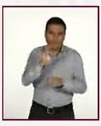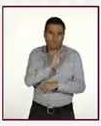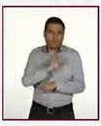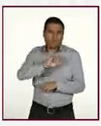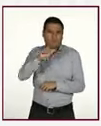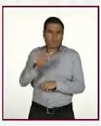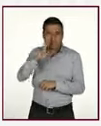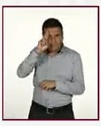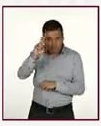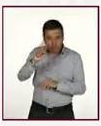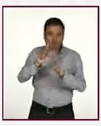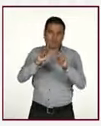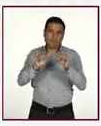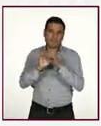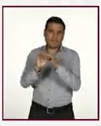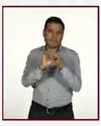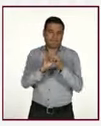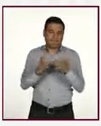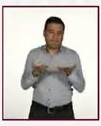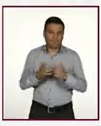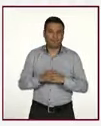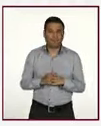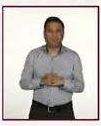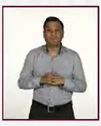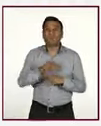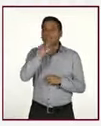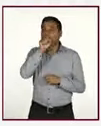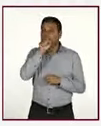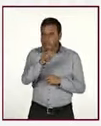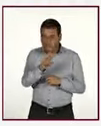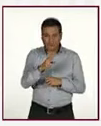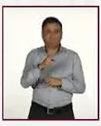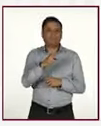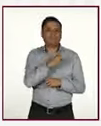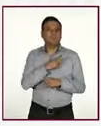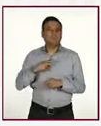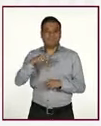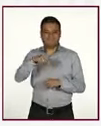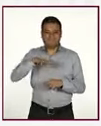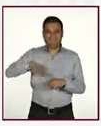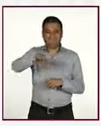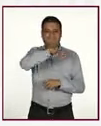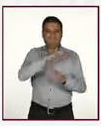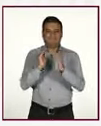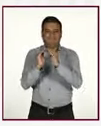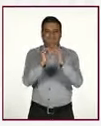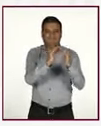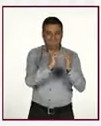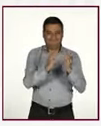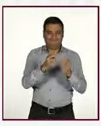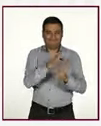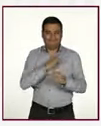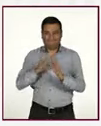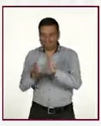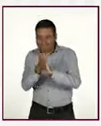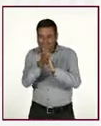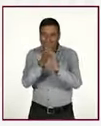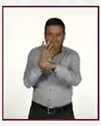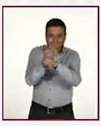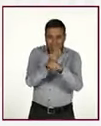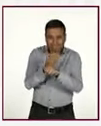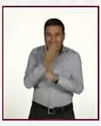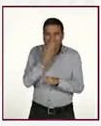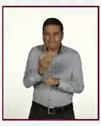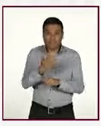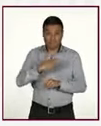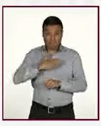la paz. Sí. La consideración de la infraestructura barrial. O sea, eso también es muy importante. La infraestructura, cómo está nuestro